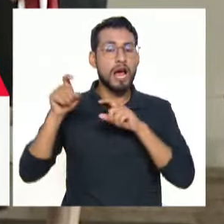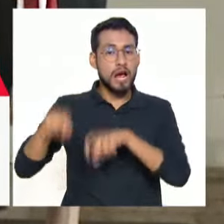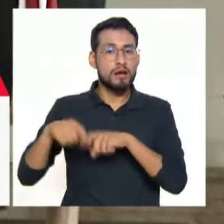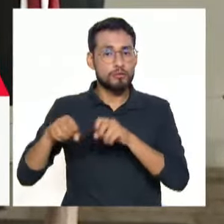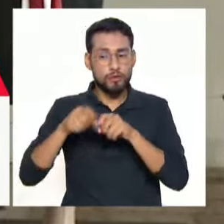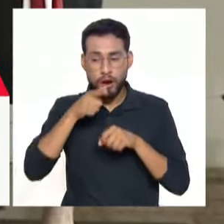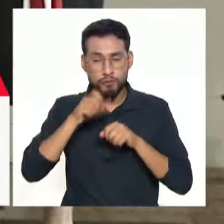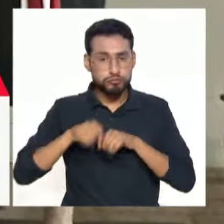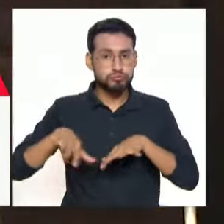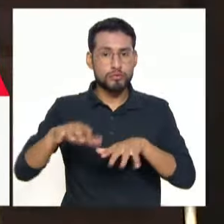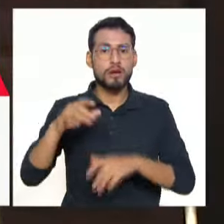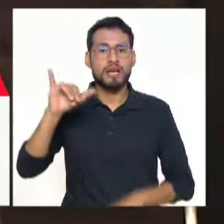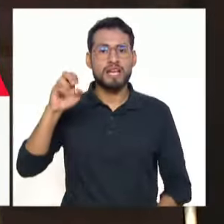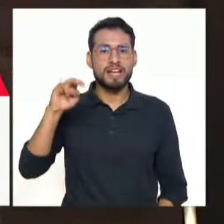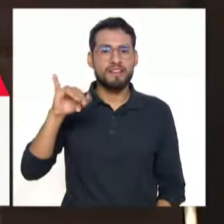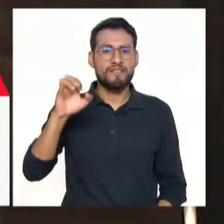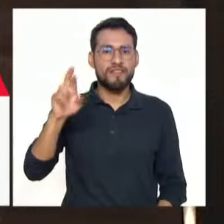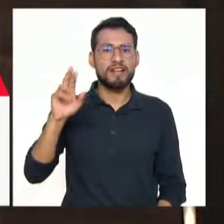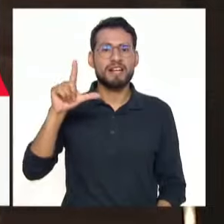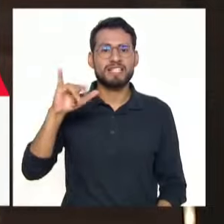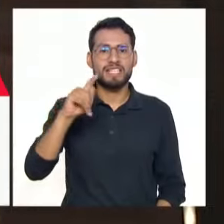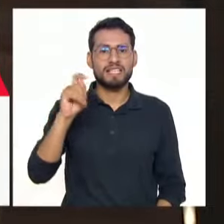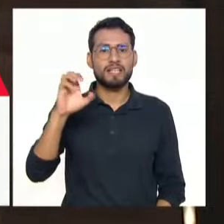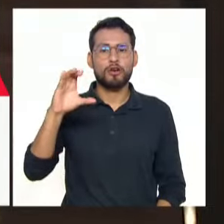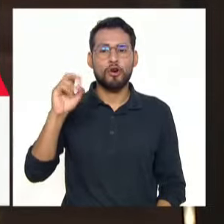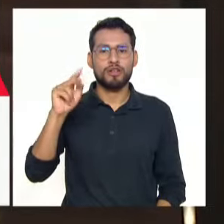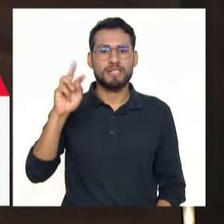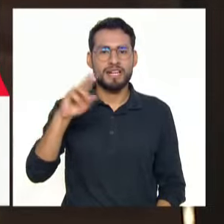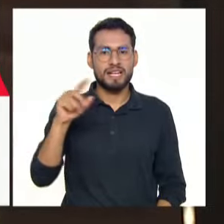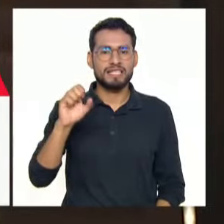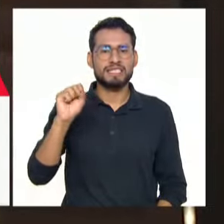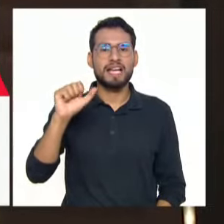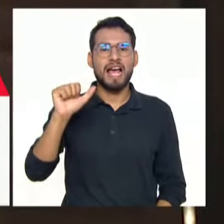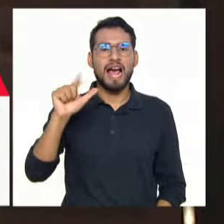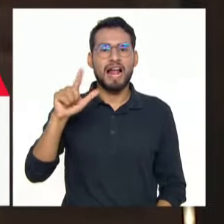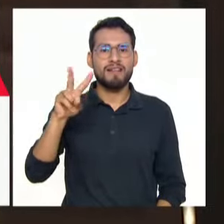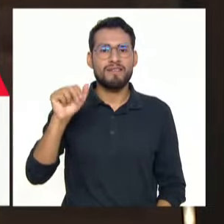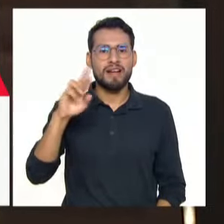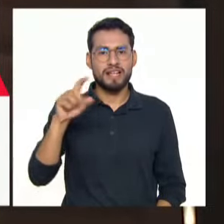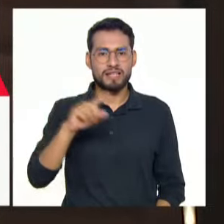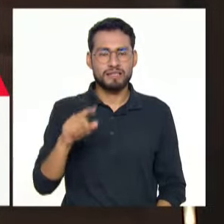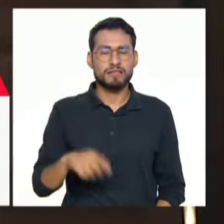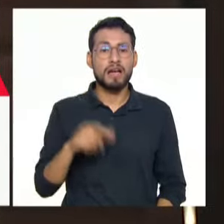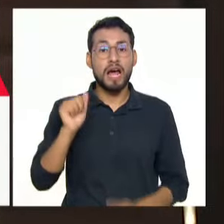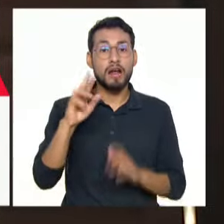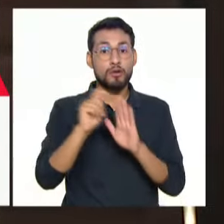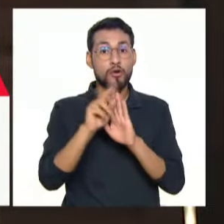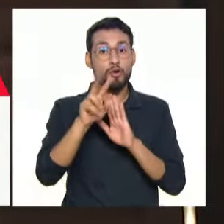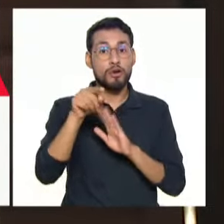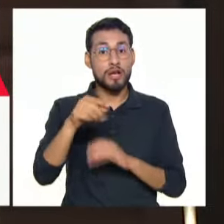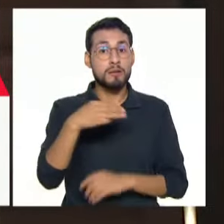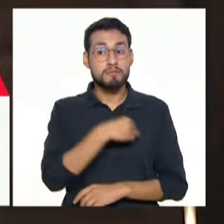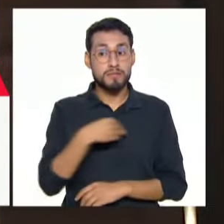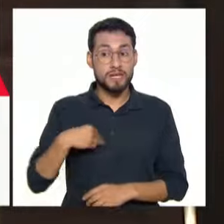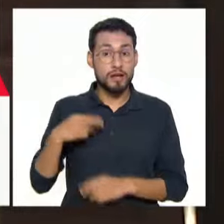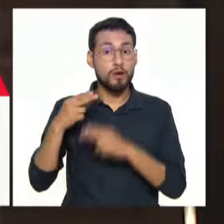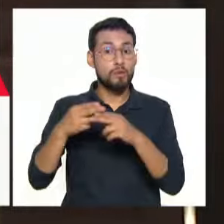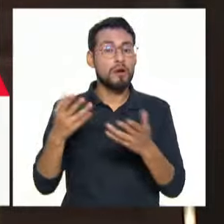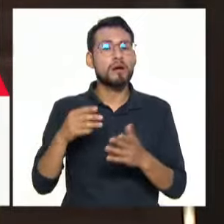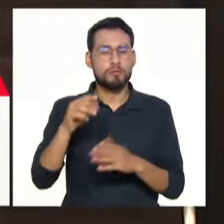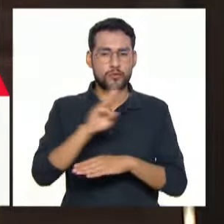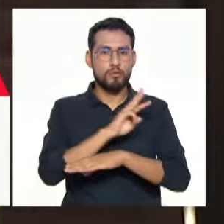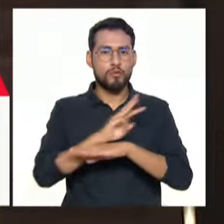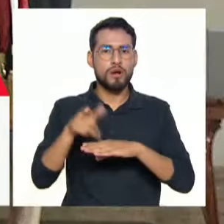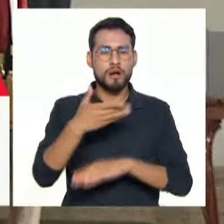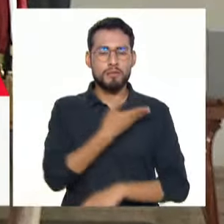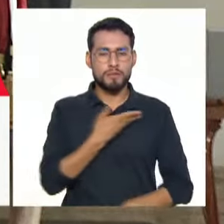y Riego a la señora Jennifer Lissetti Contreras Álvarez. Artículo 2. La declaración jurada de la ministra nombrada es publicada en la página